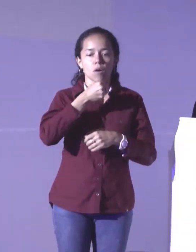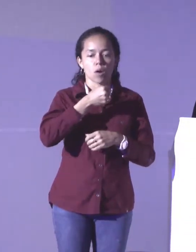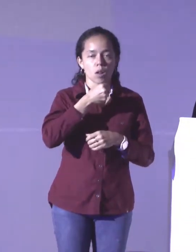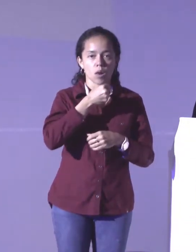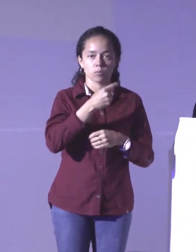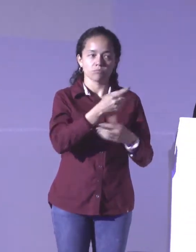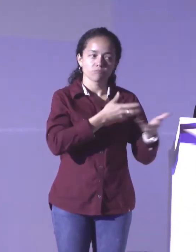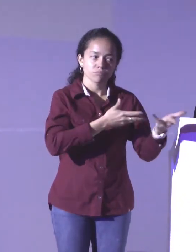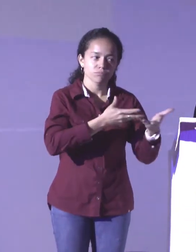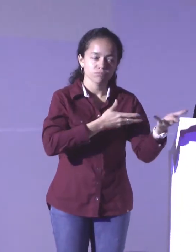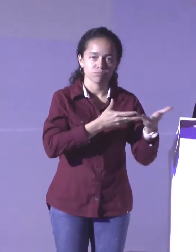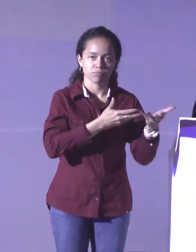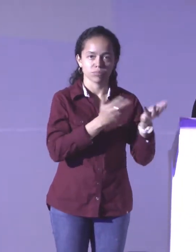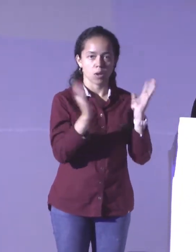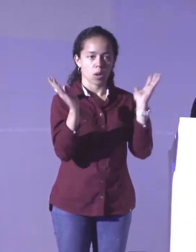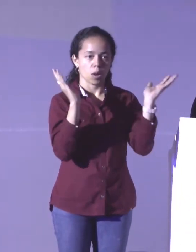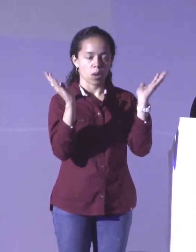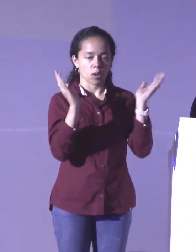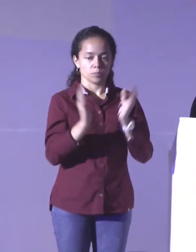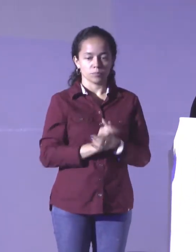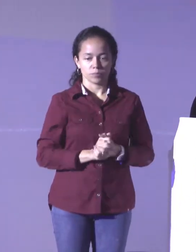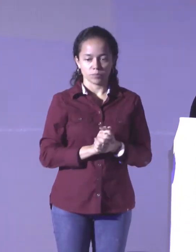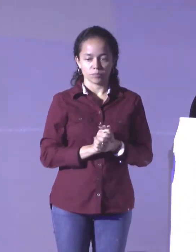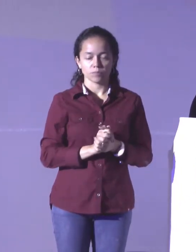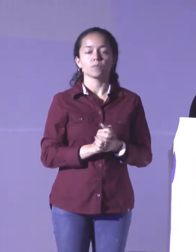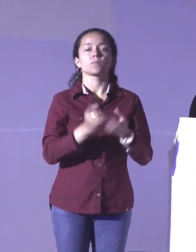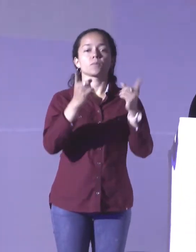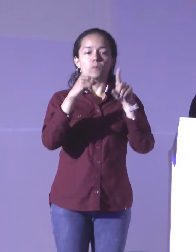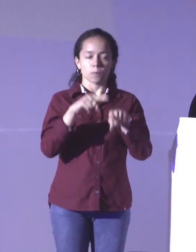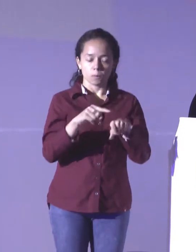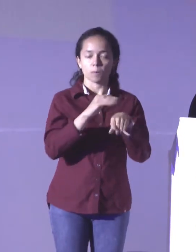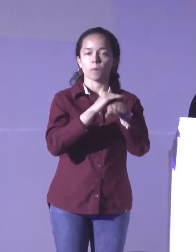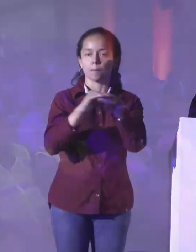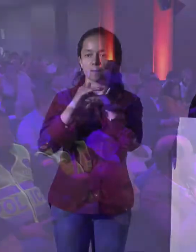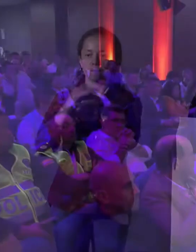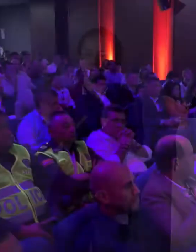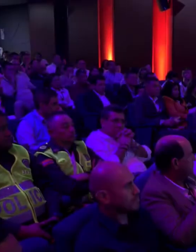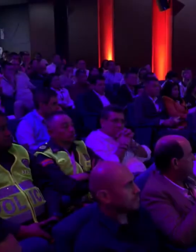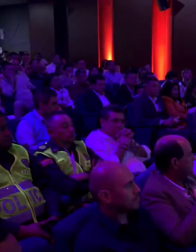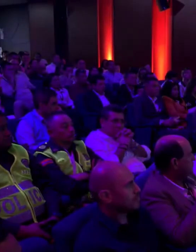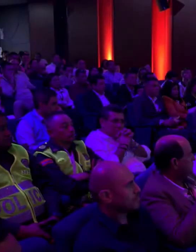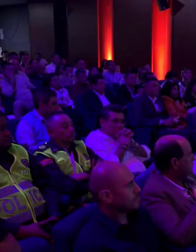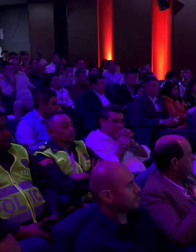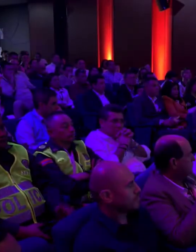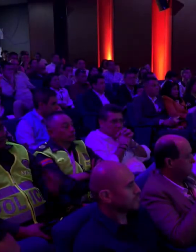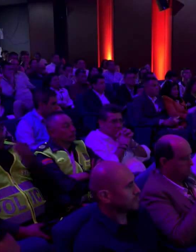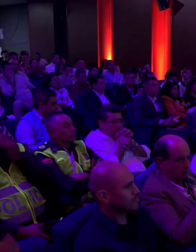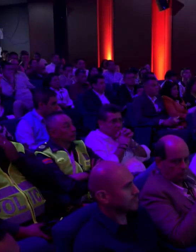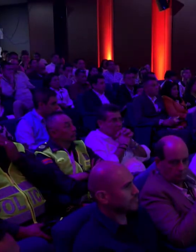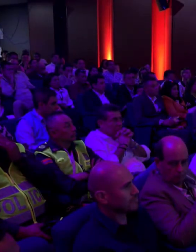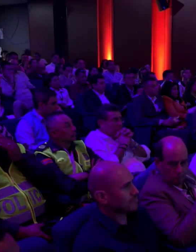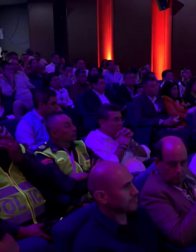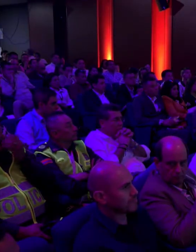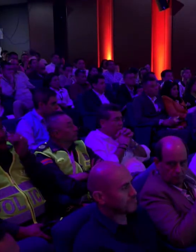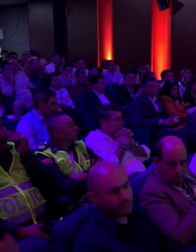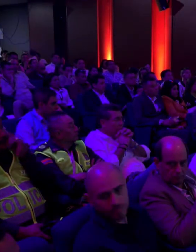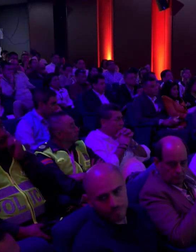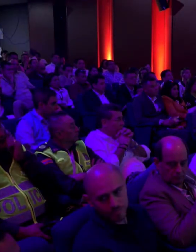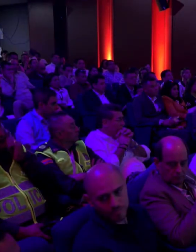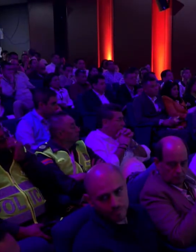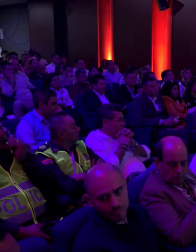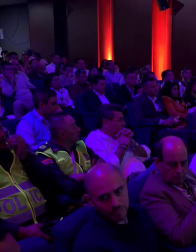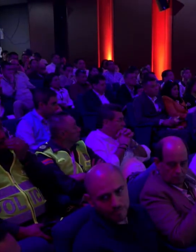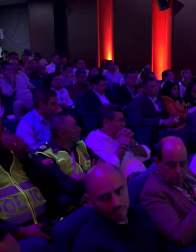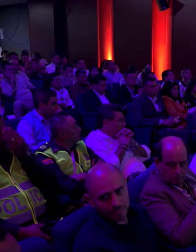esta conversación. Invito también a que nos acompañen en el escenario a Giancarlos Moreno, quien adelanta su proceso